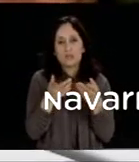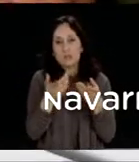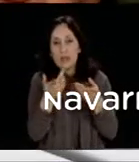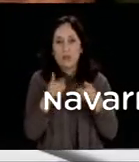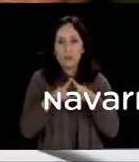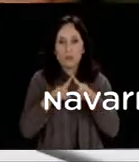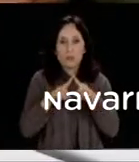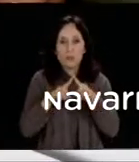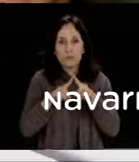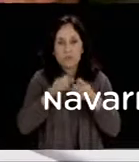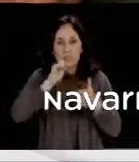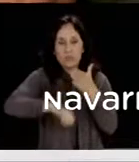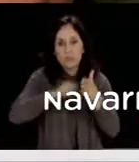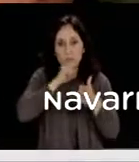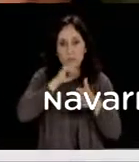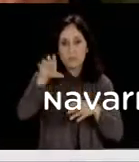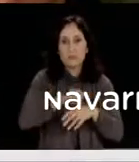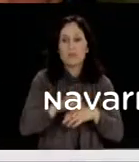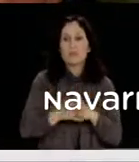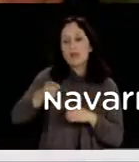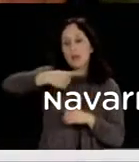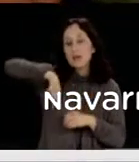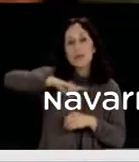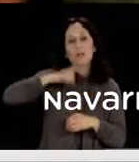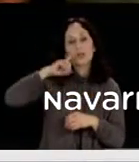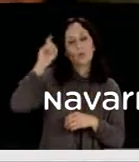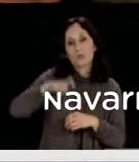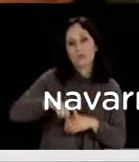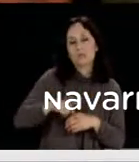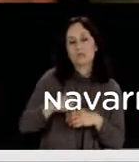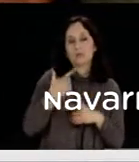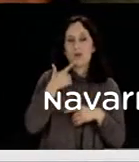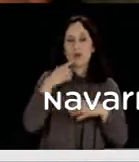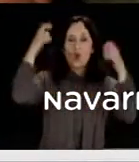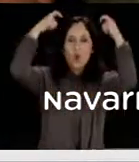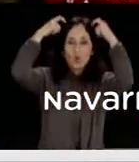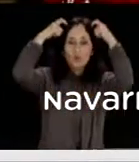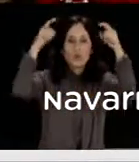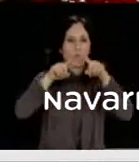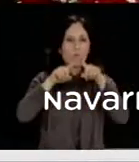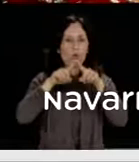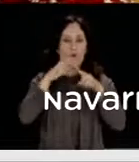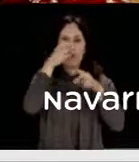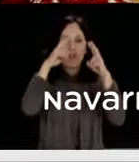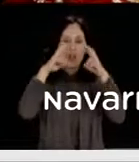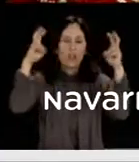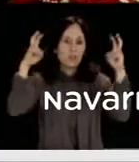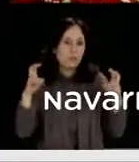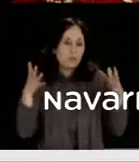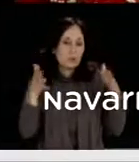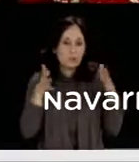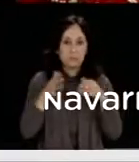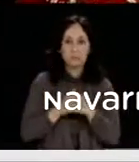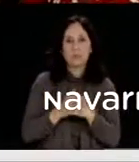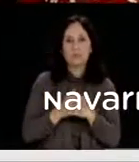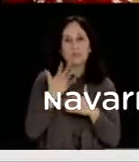modernos. Húngaros, en la Ribera son húngaros. Llevaban al oso y eran circos ambulantes. Eran transhumantes, eran gente